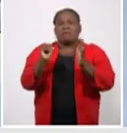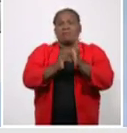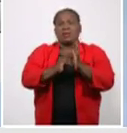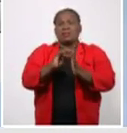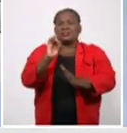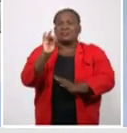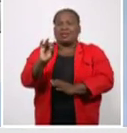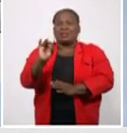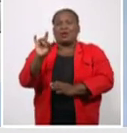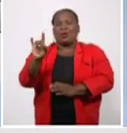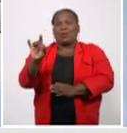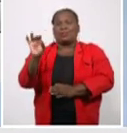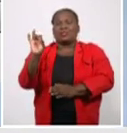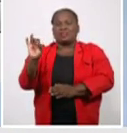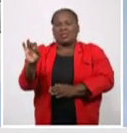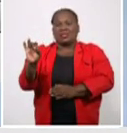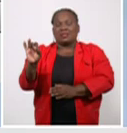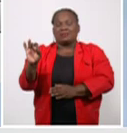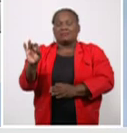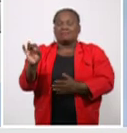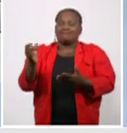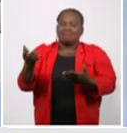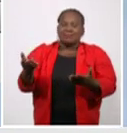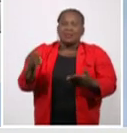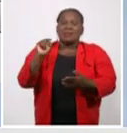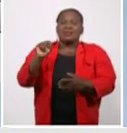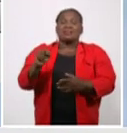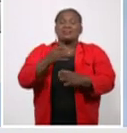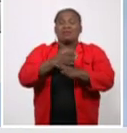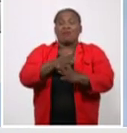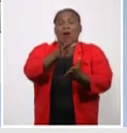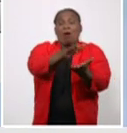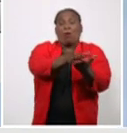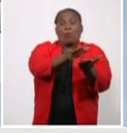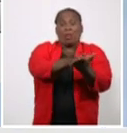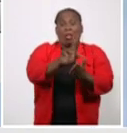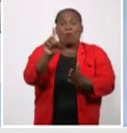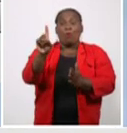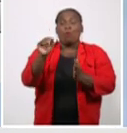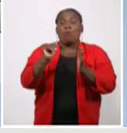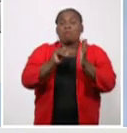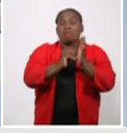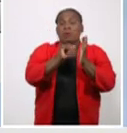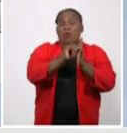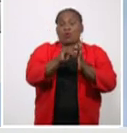6.797. Eso hace que ya el acumulado pues sea de